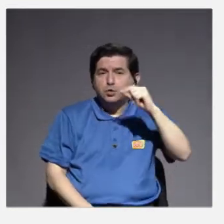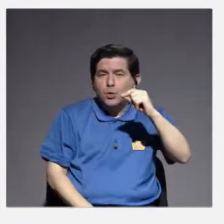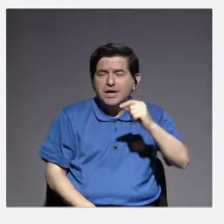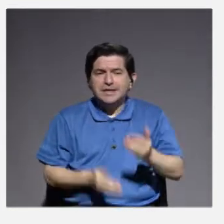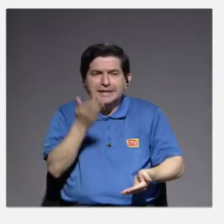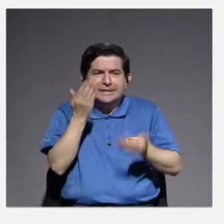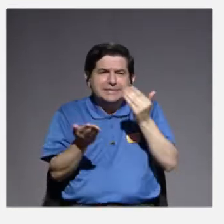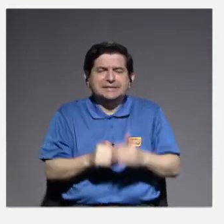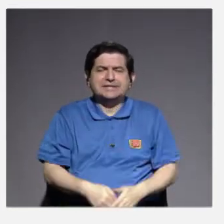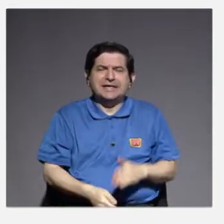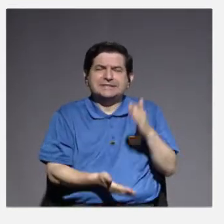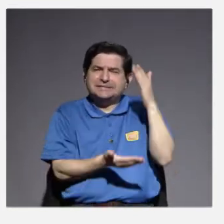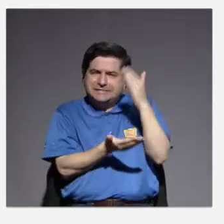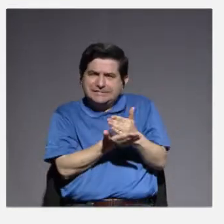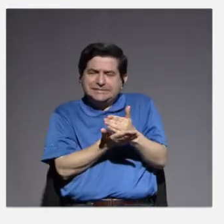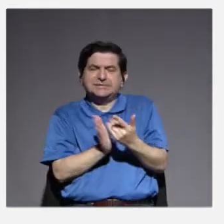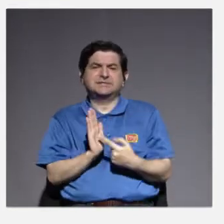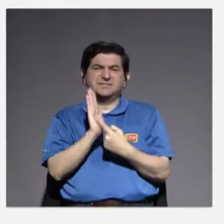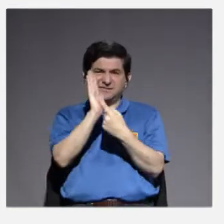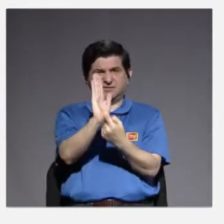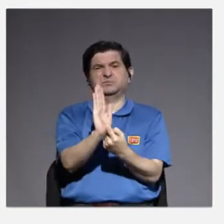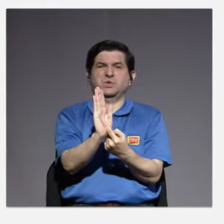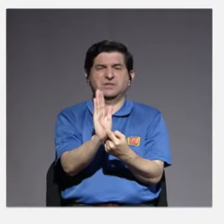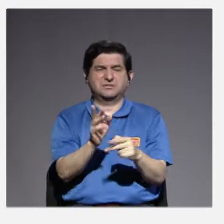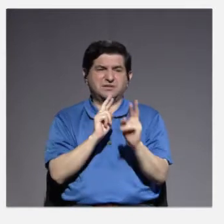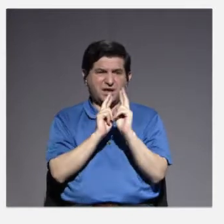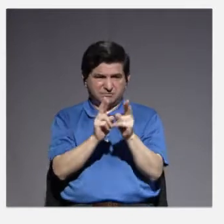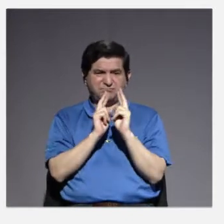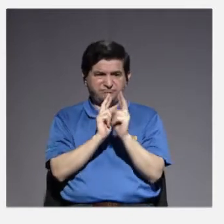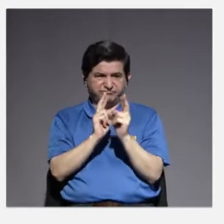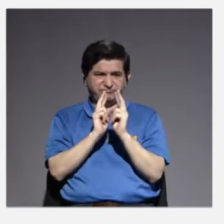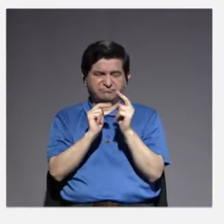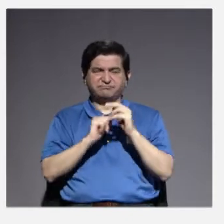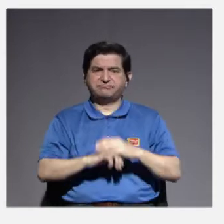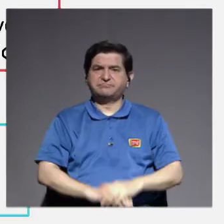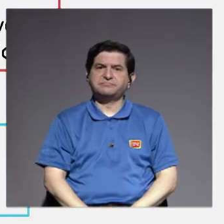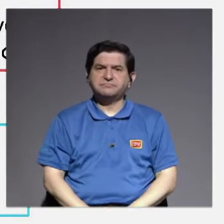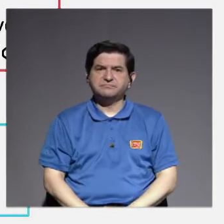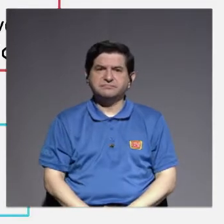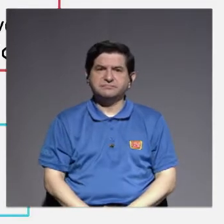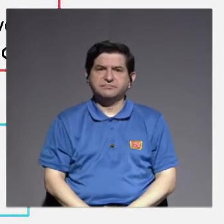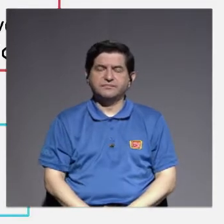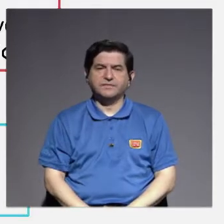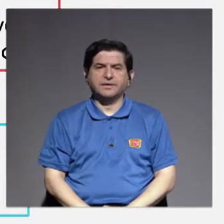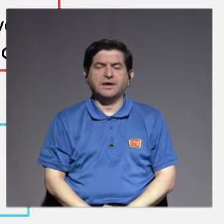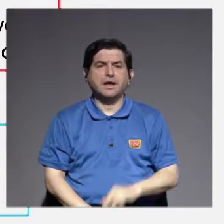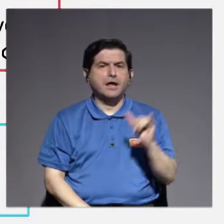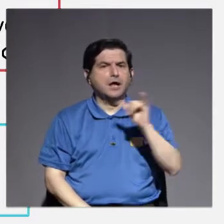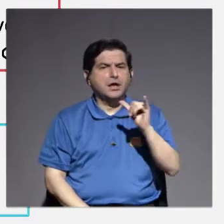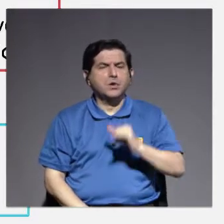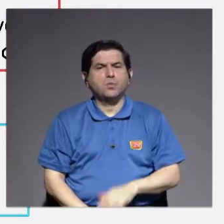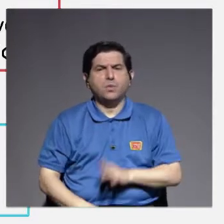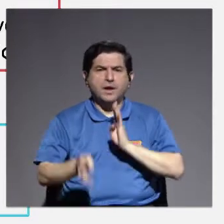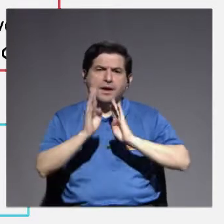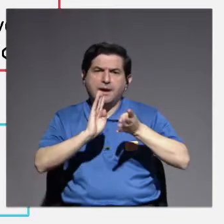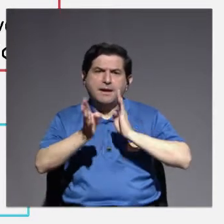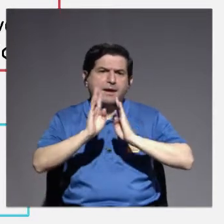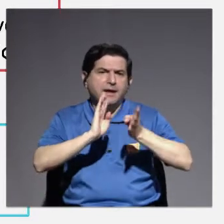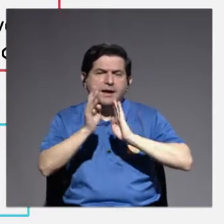que tal vez se ha estancado y eso se refleja en los resultados. Un tema también, cuando hablamos